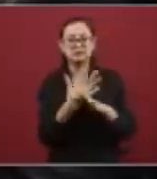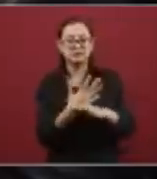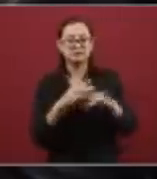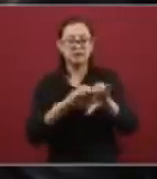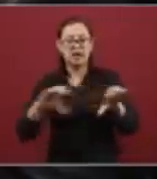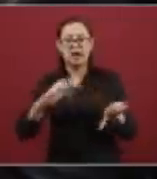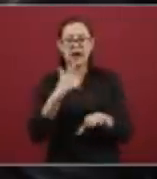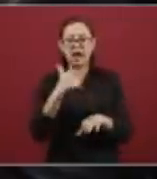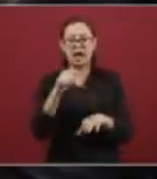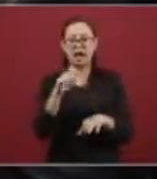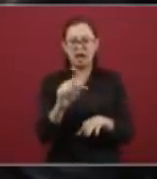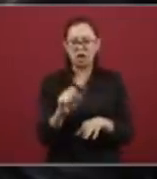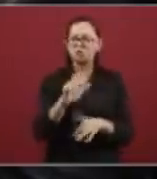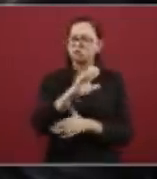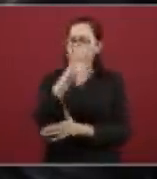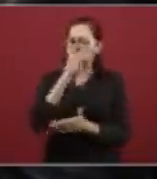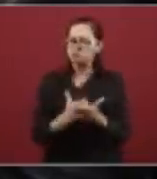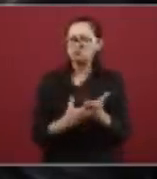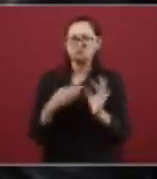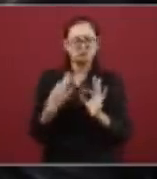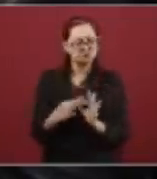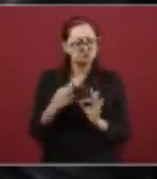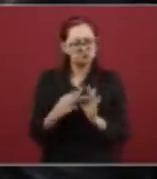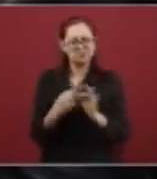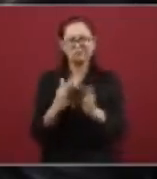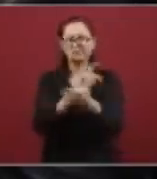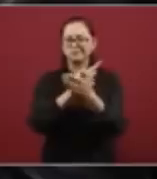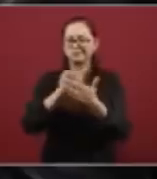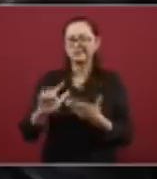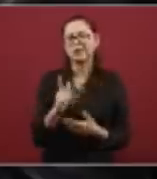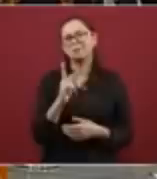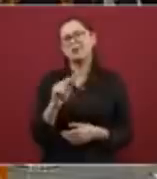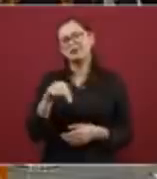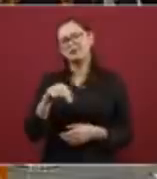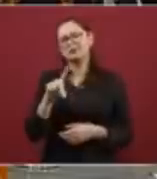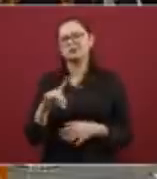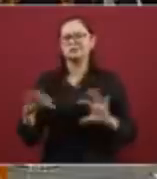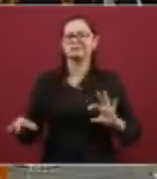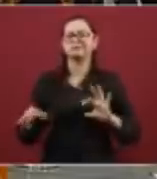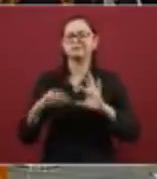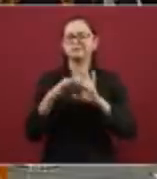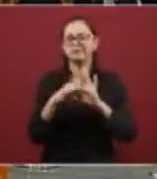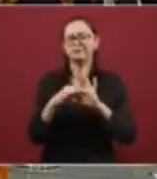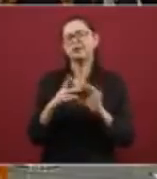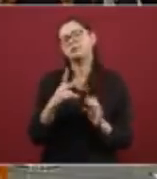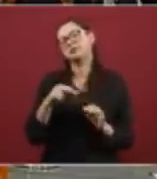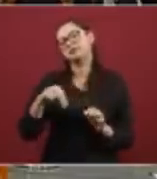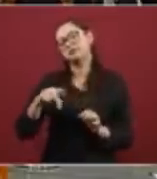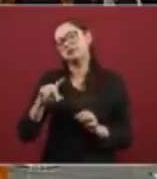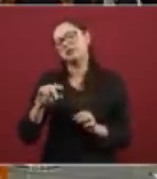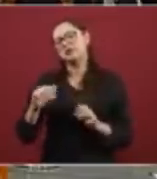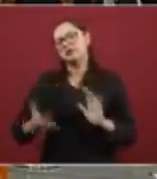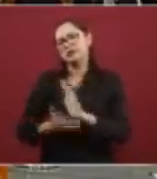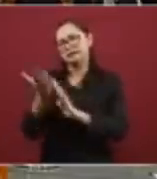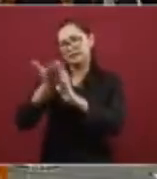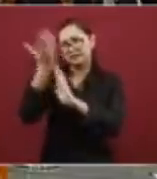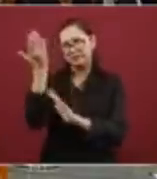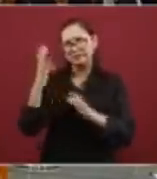sido pulcros, se habían ajustado al Plan Nacional de Desarrollo, al Plan Nacional de Infraestructura